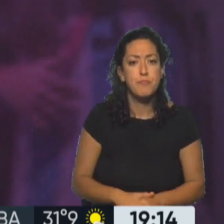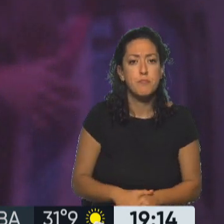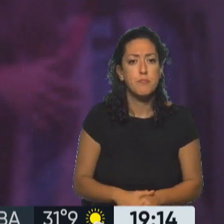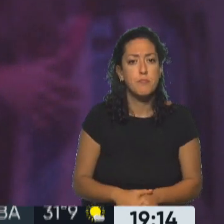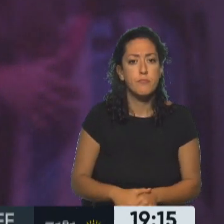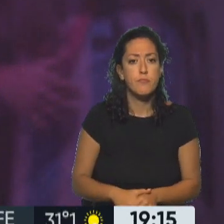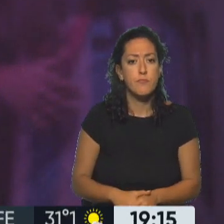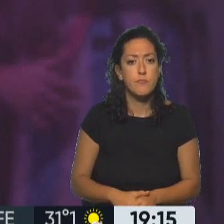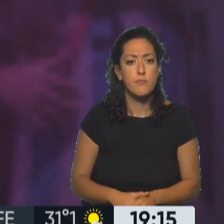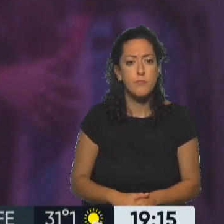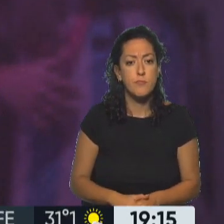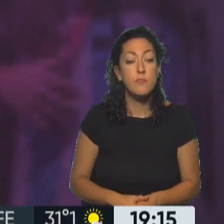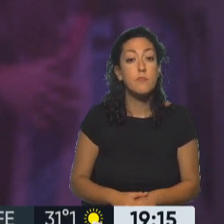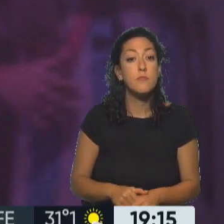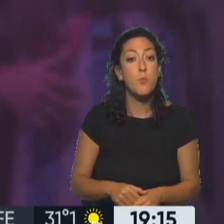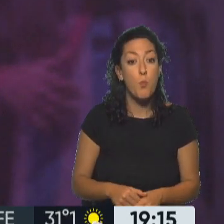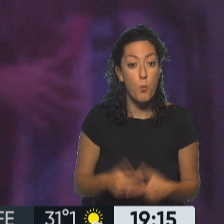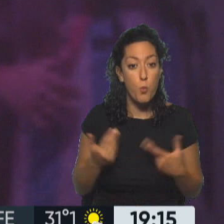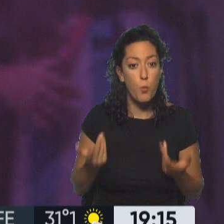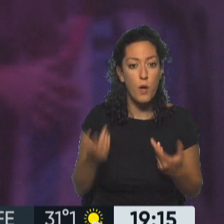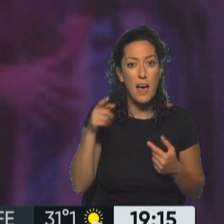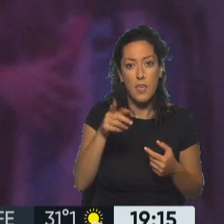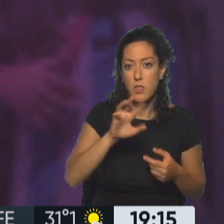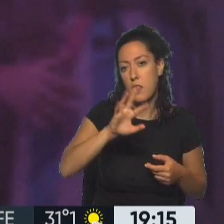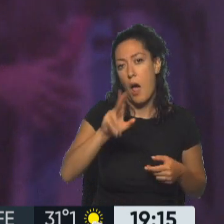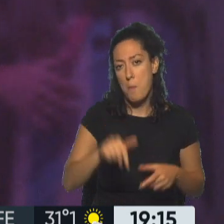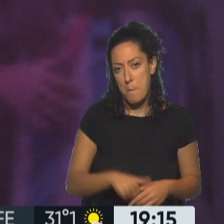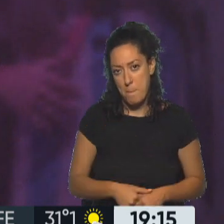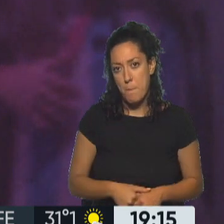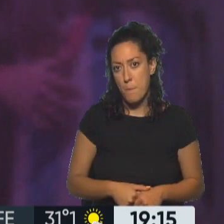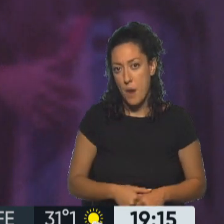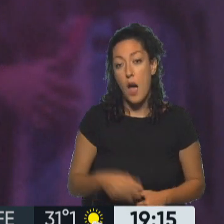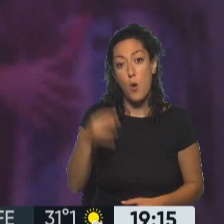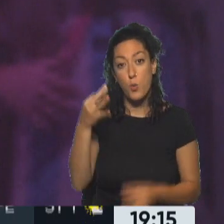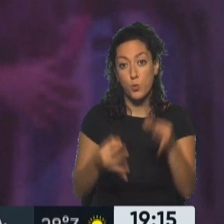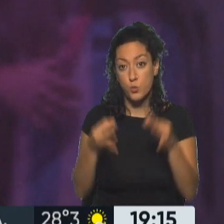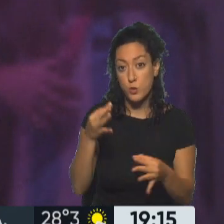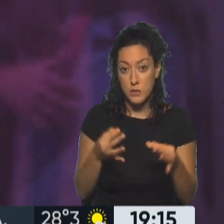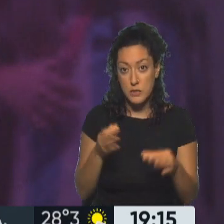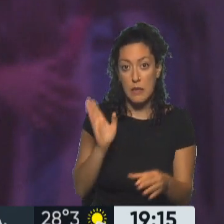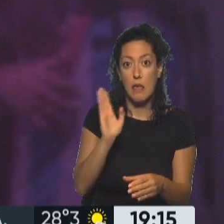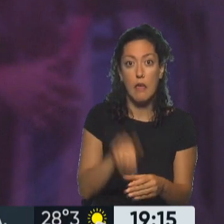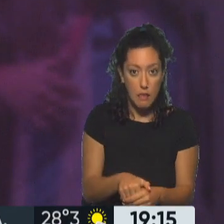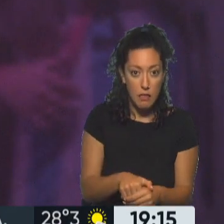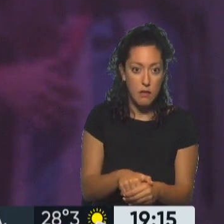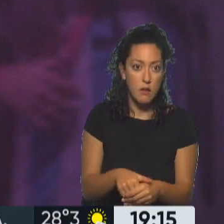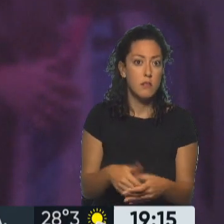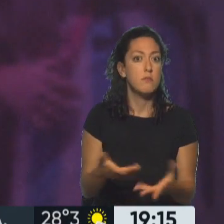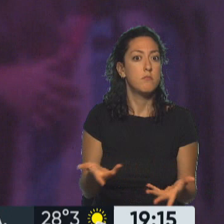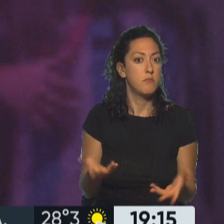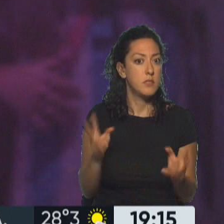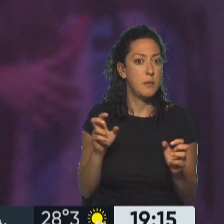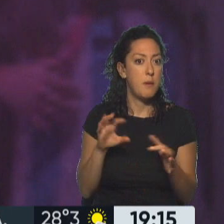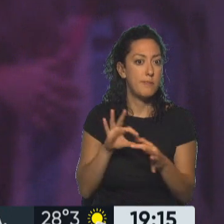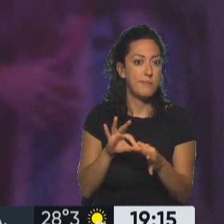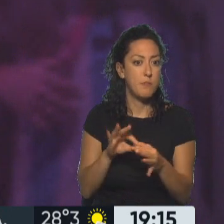juego. Bueno, allí se mete, esa es la trampa. Allí se mete la justicia porque muchos dicen que